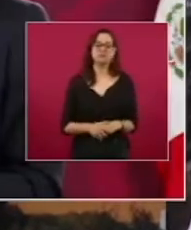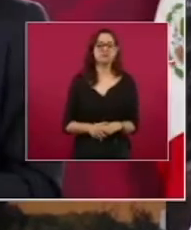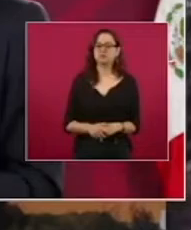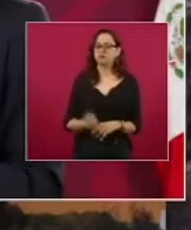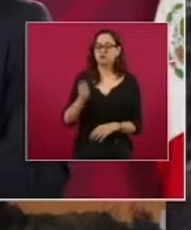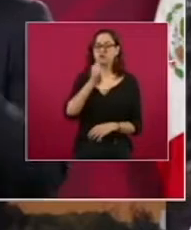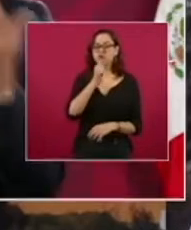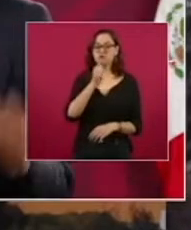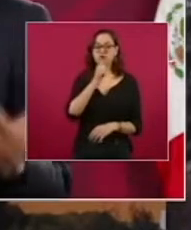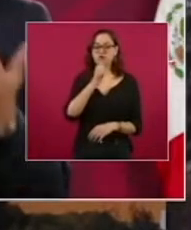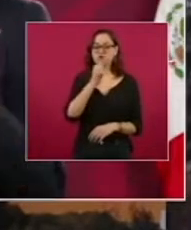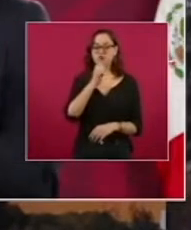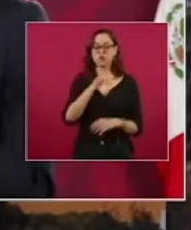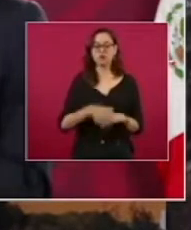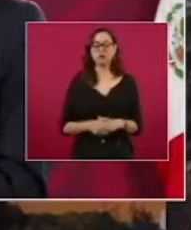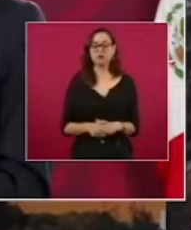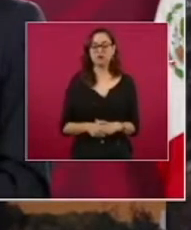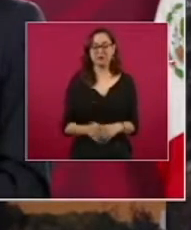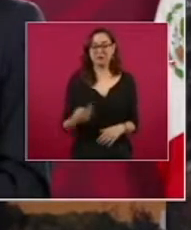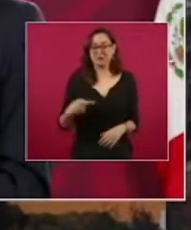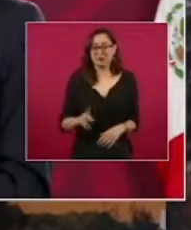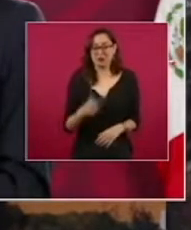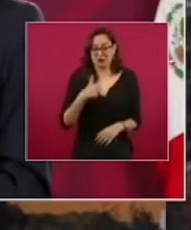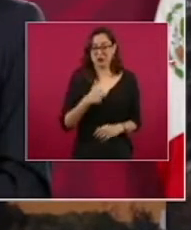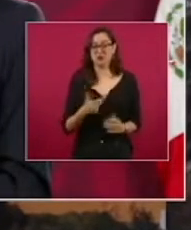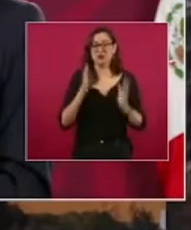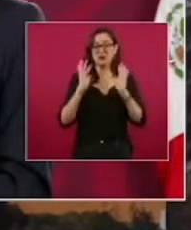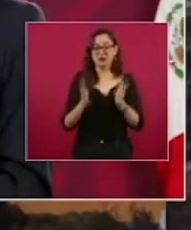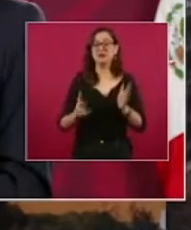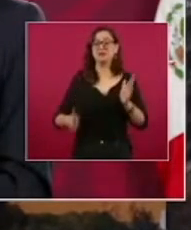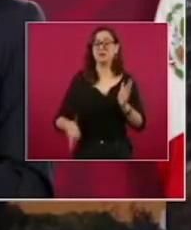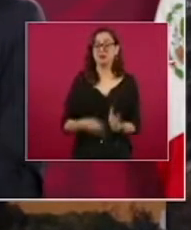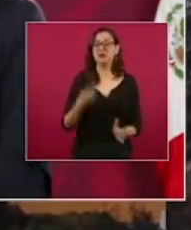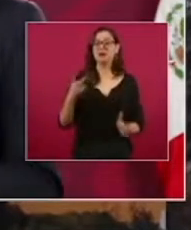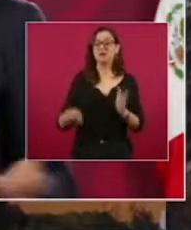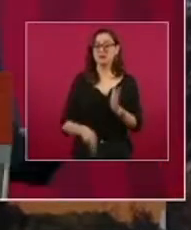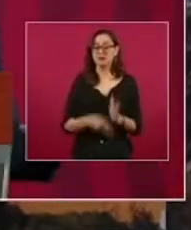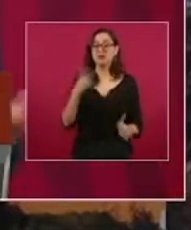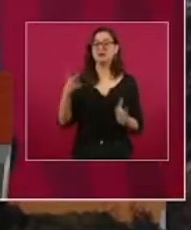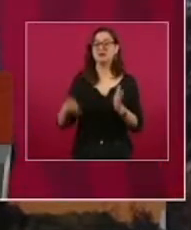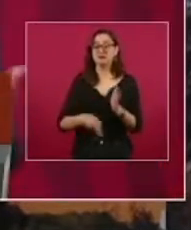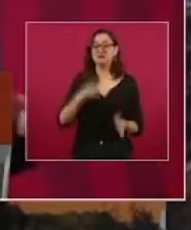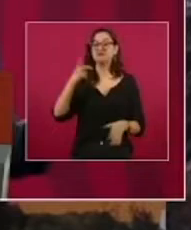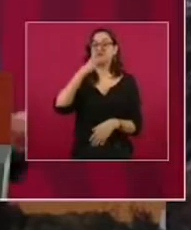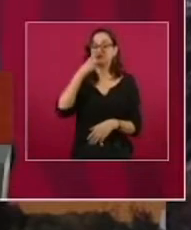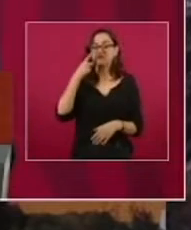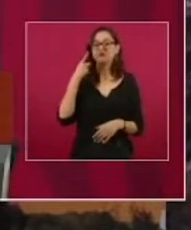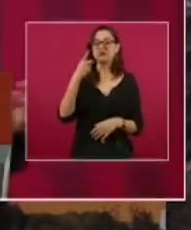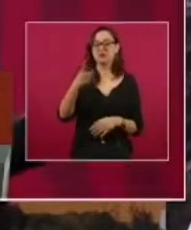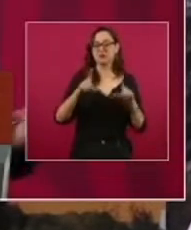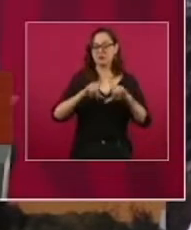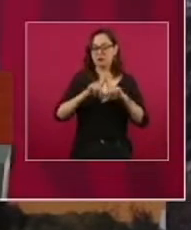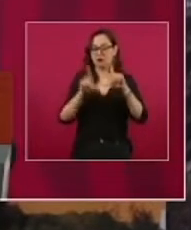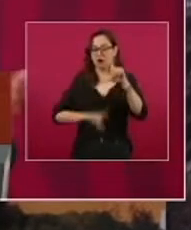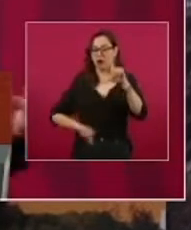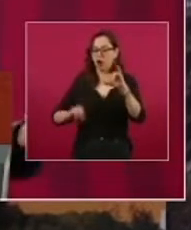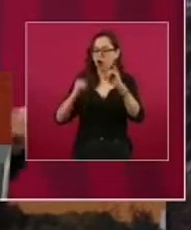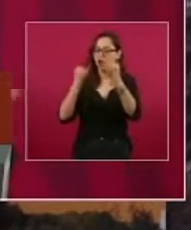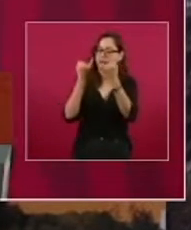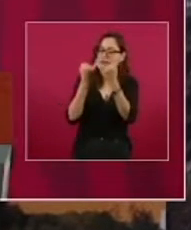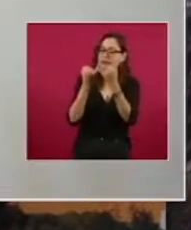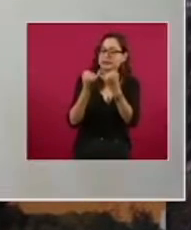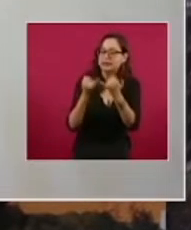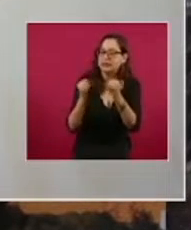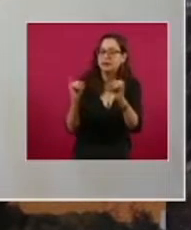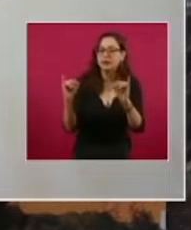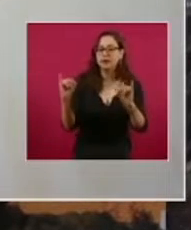ser parte de la sedena lo que pretende el presidente andrés no de lópez obrador es que quede establecido